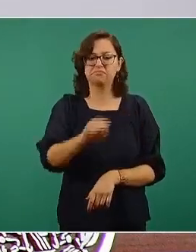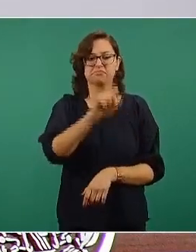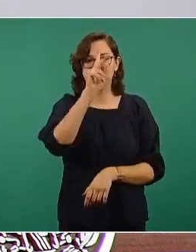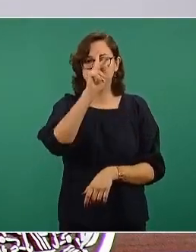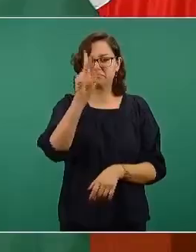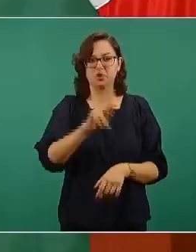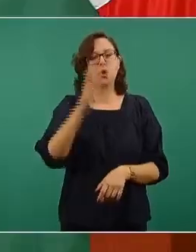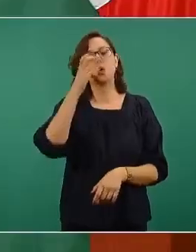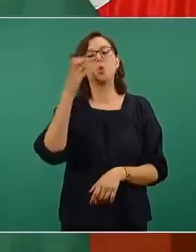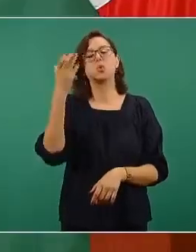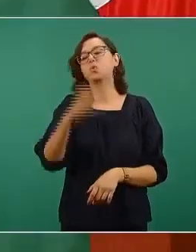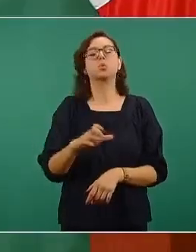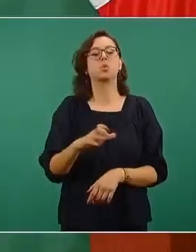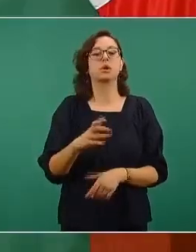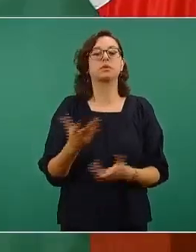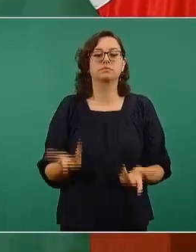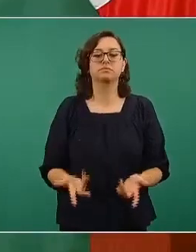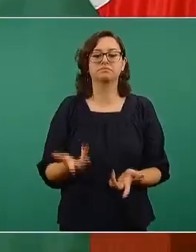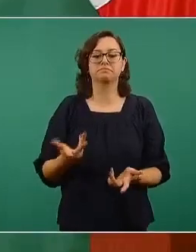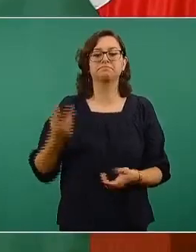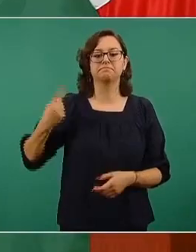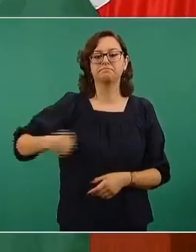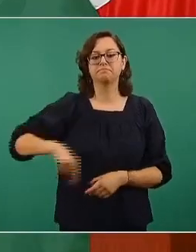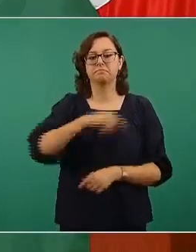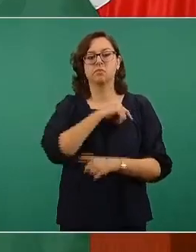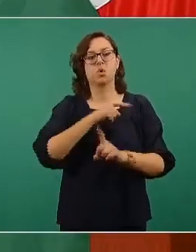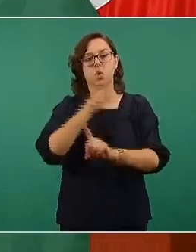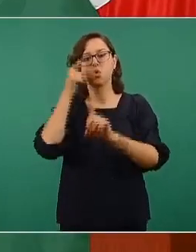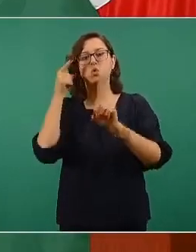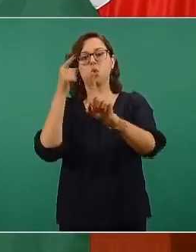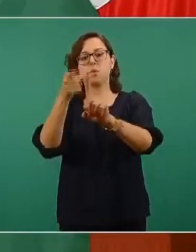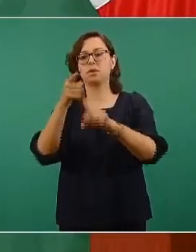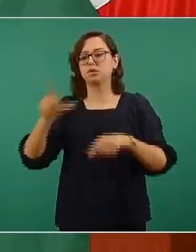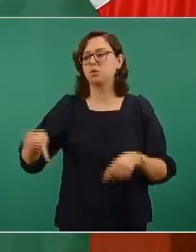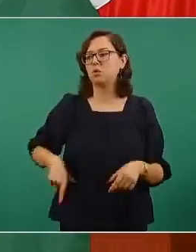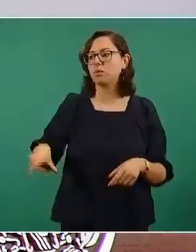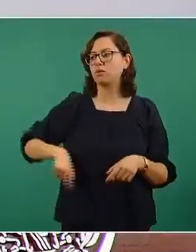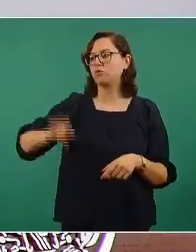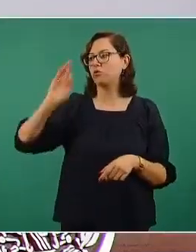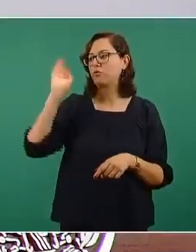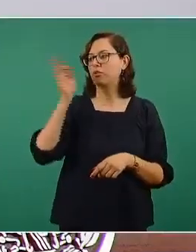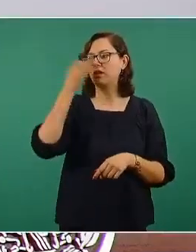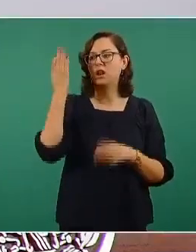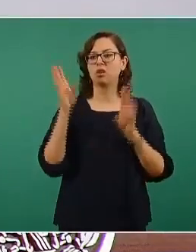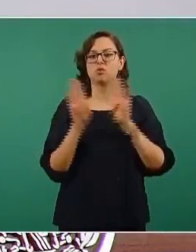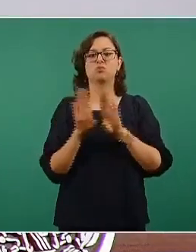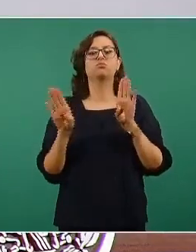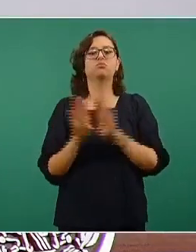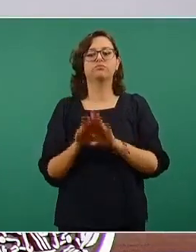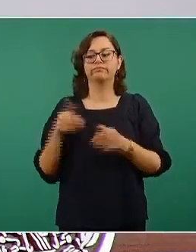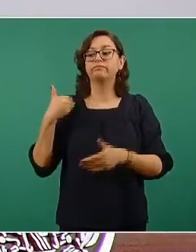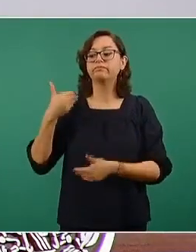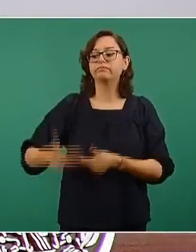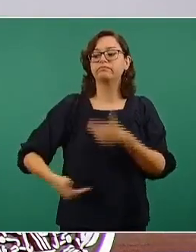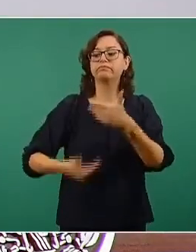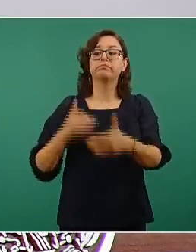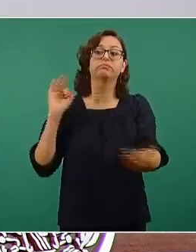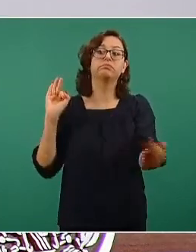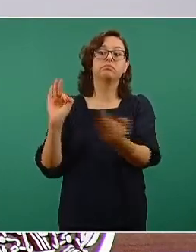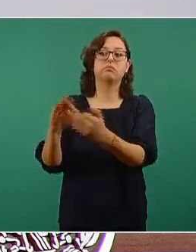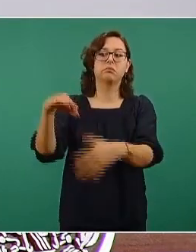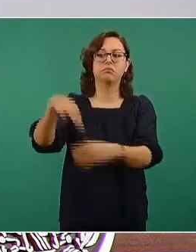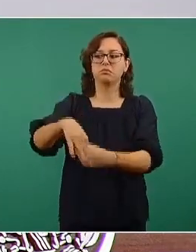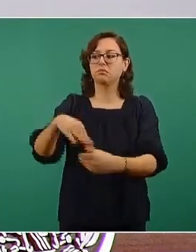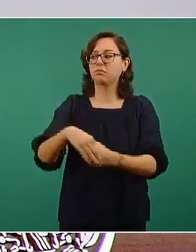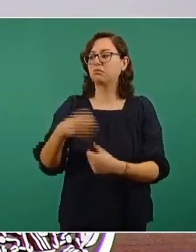esta estrategia, nuestro objetivo principal es salvaguardar la seguridad en el proceso electoral para que